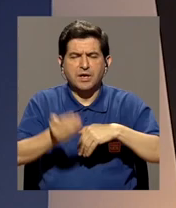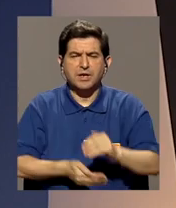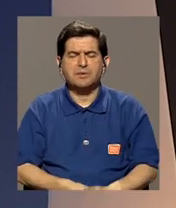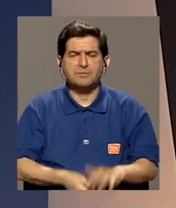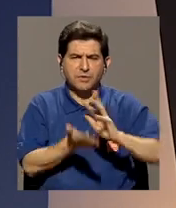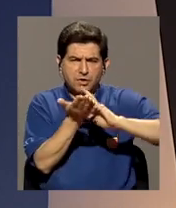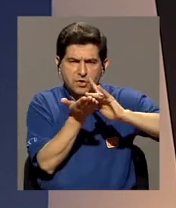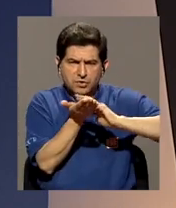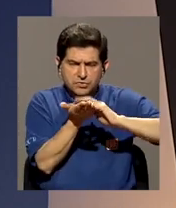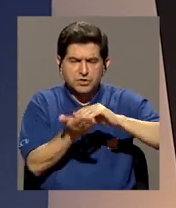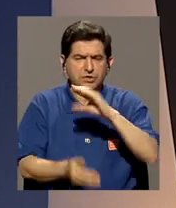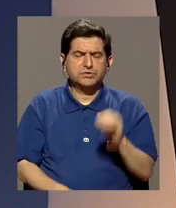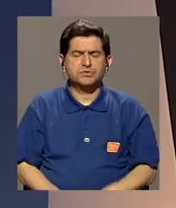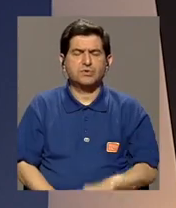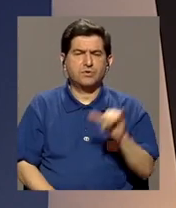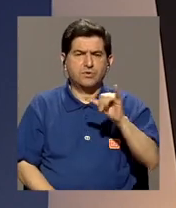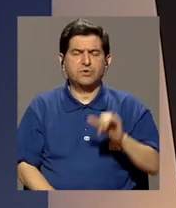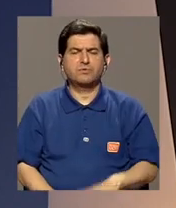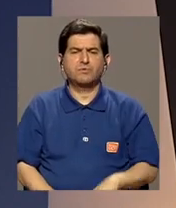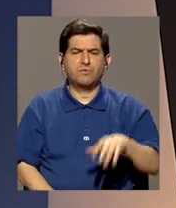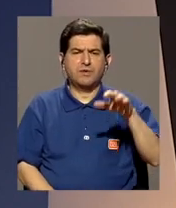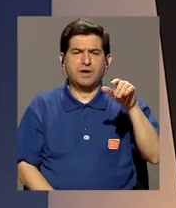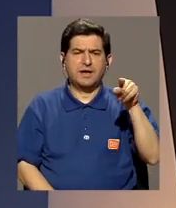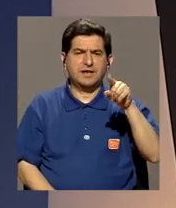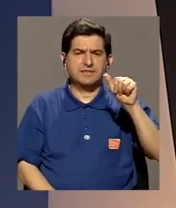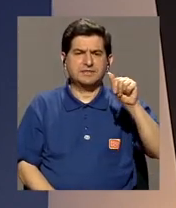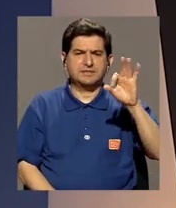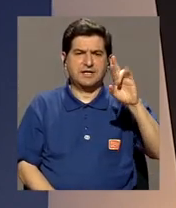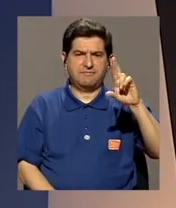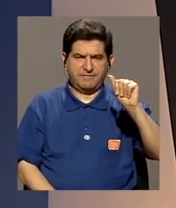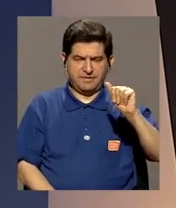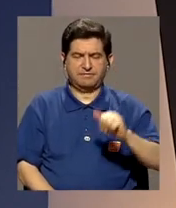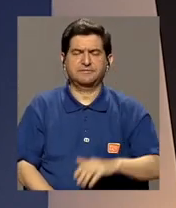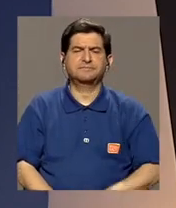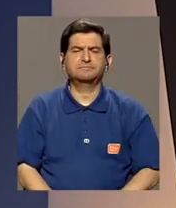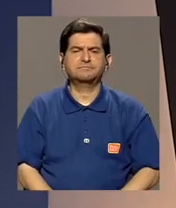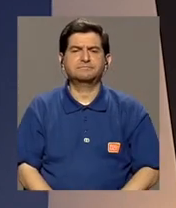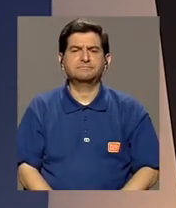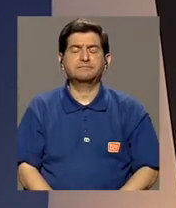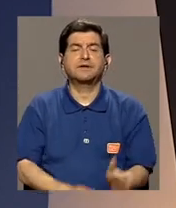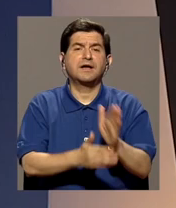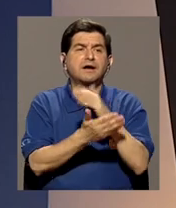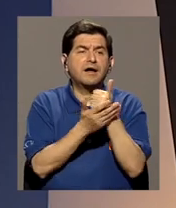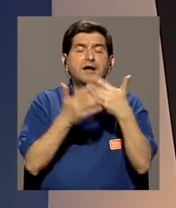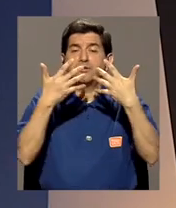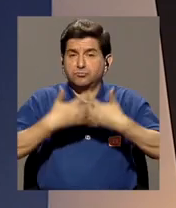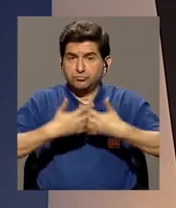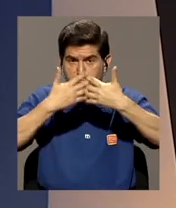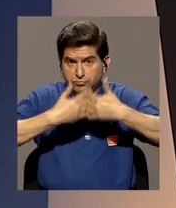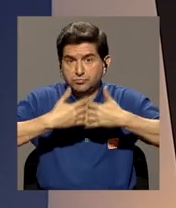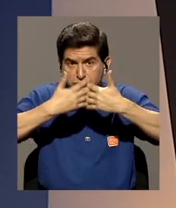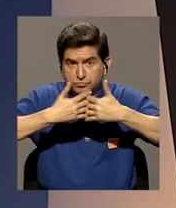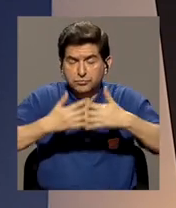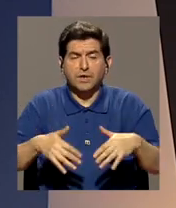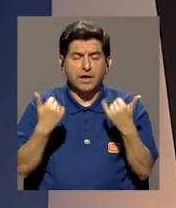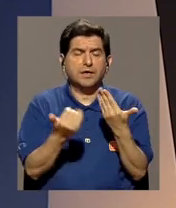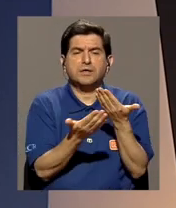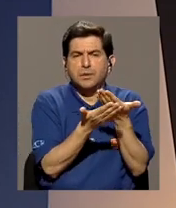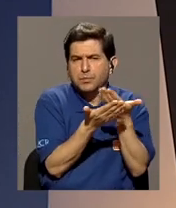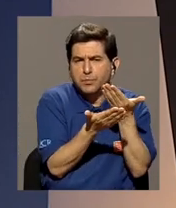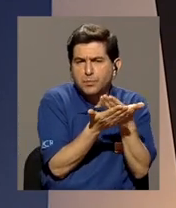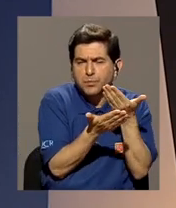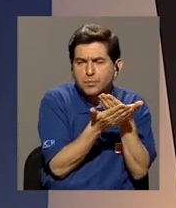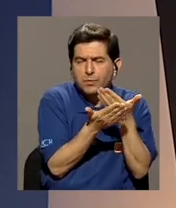en el caso de la zafra también o sea son e incluso hay algunas empresas que están probando